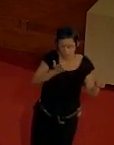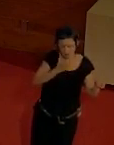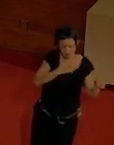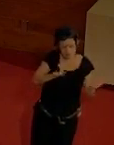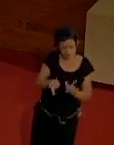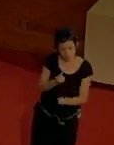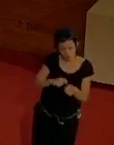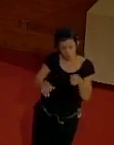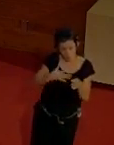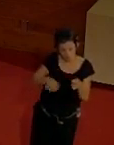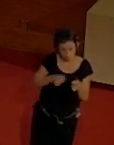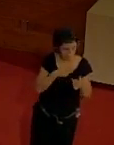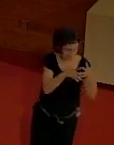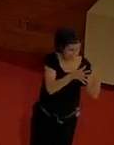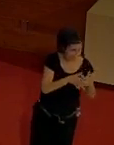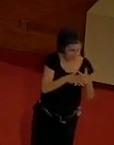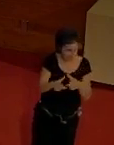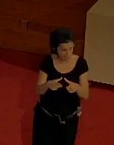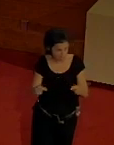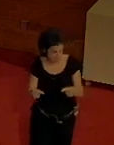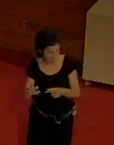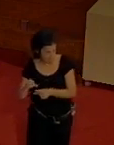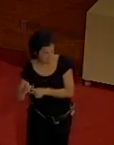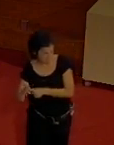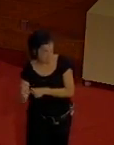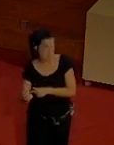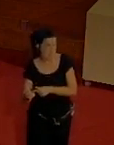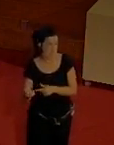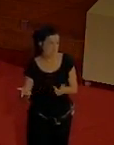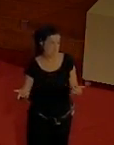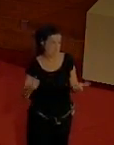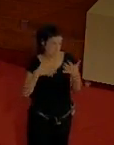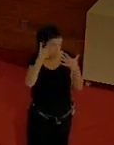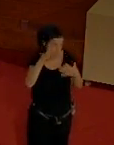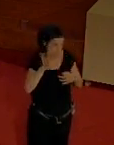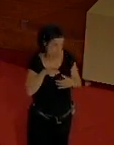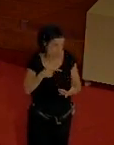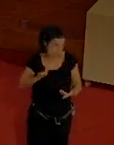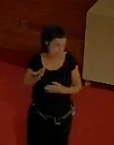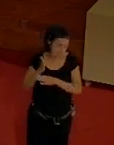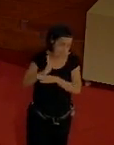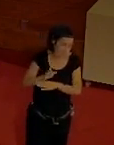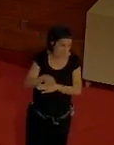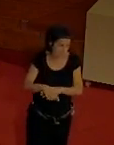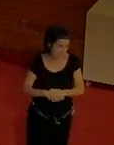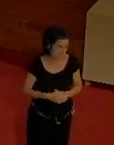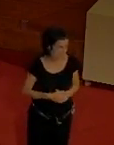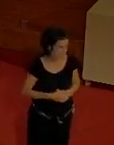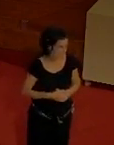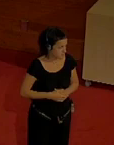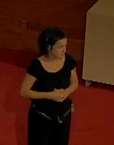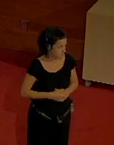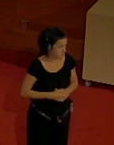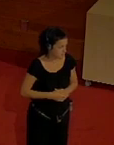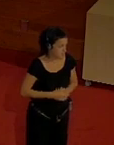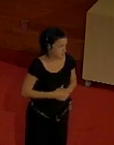entendamos Que todo eso forma parte también de la de la ecuación evidentemente luego ahora mismo